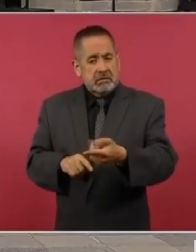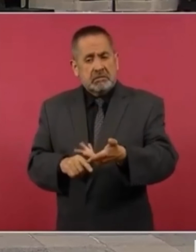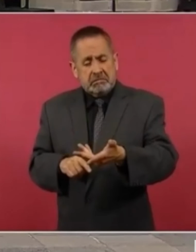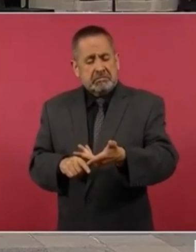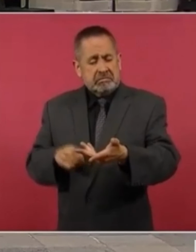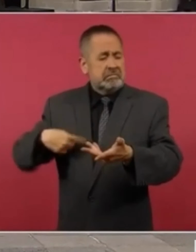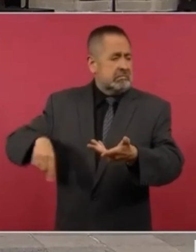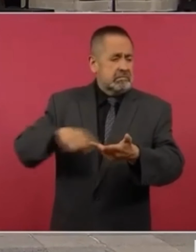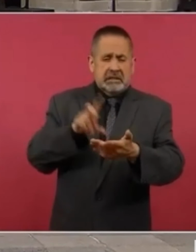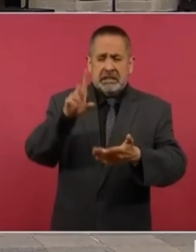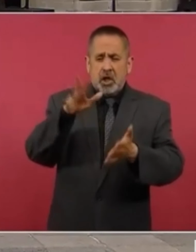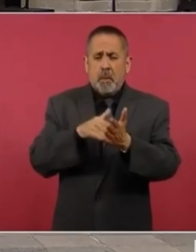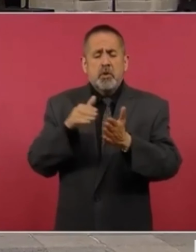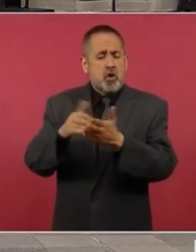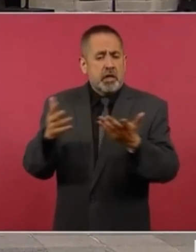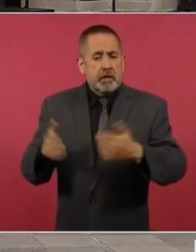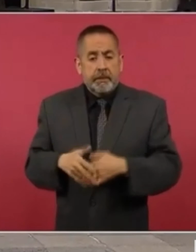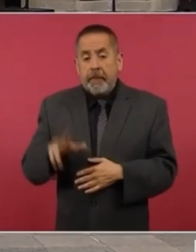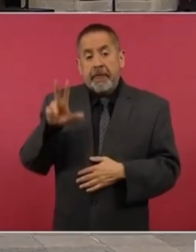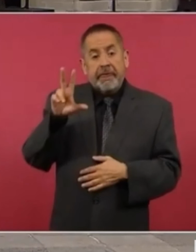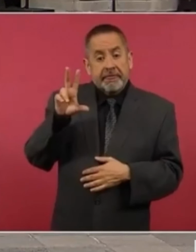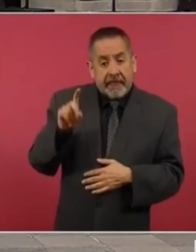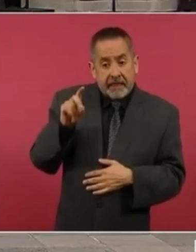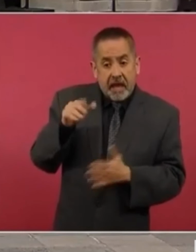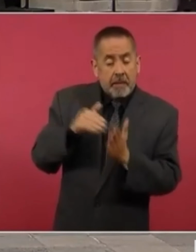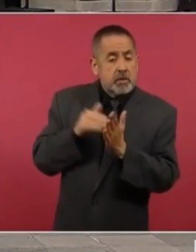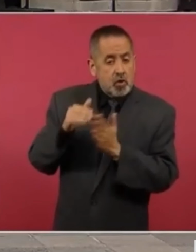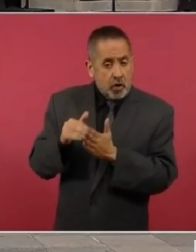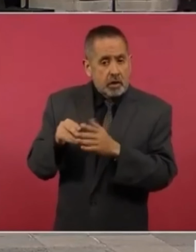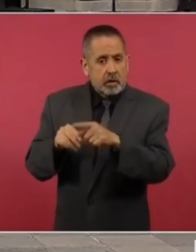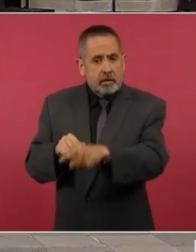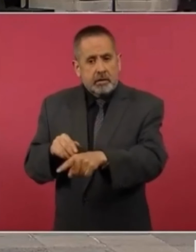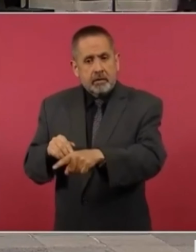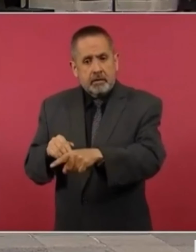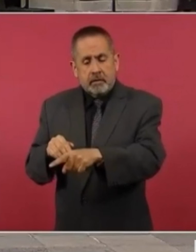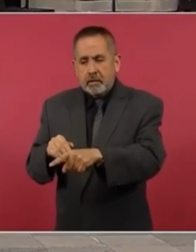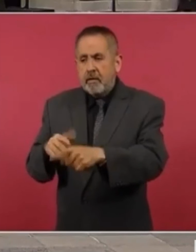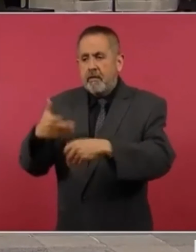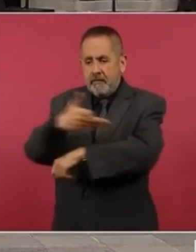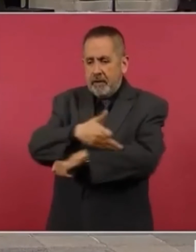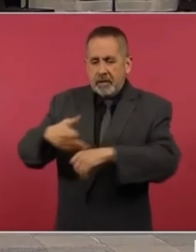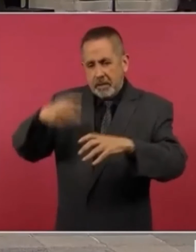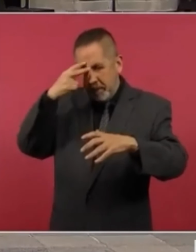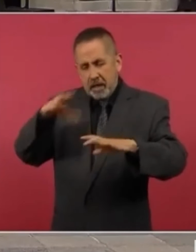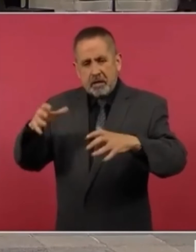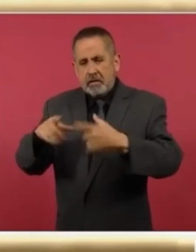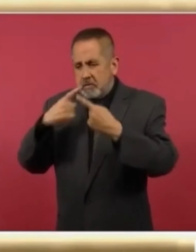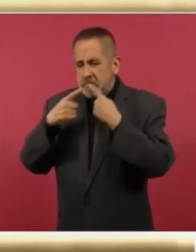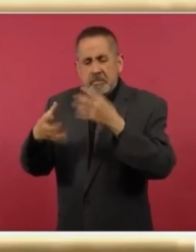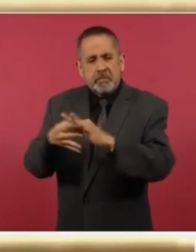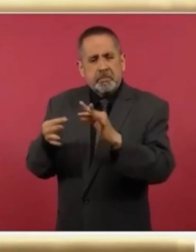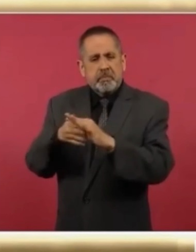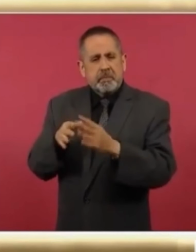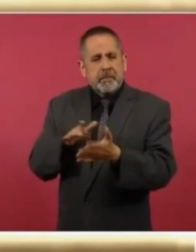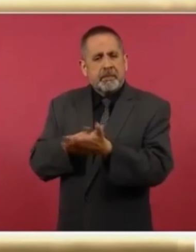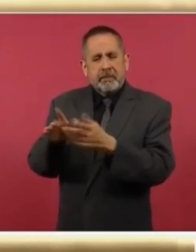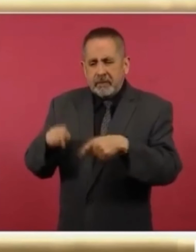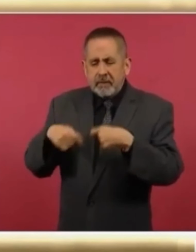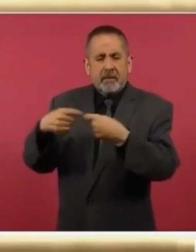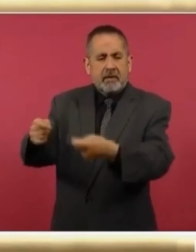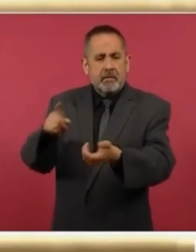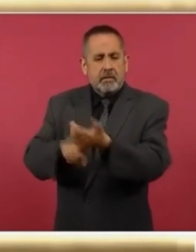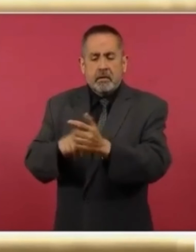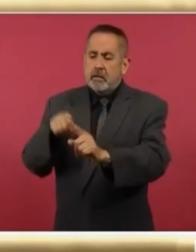somos, 30 millones de familias mexicanas están recibiendo, cuando